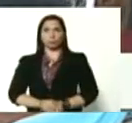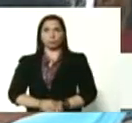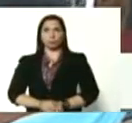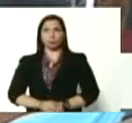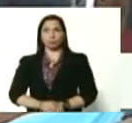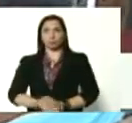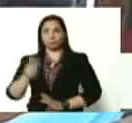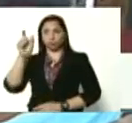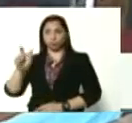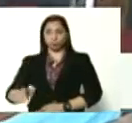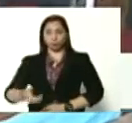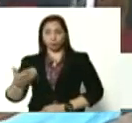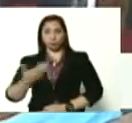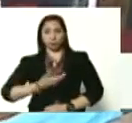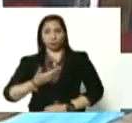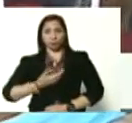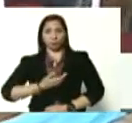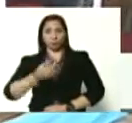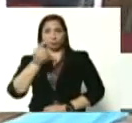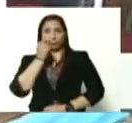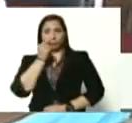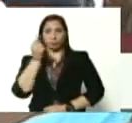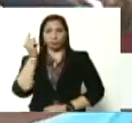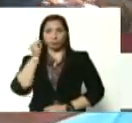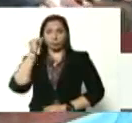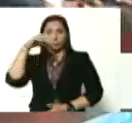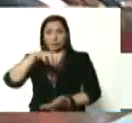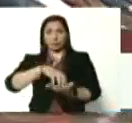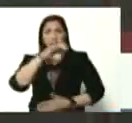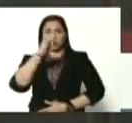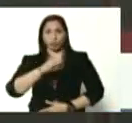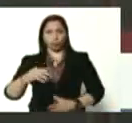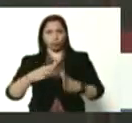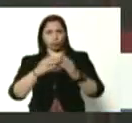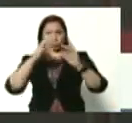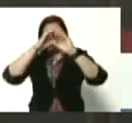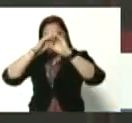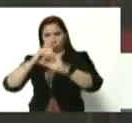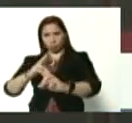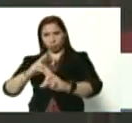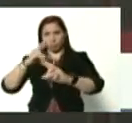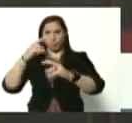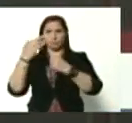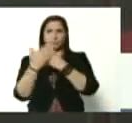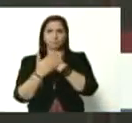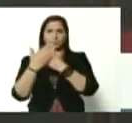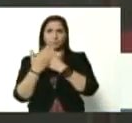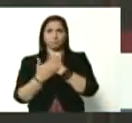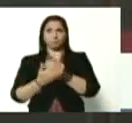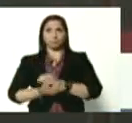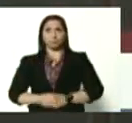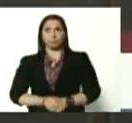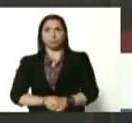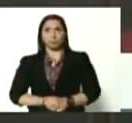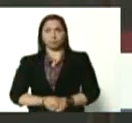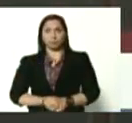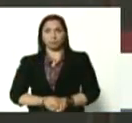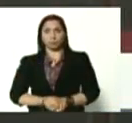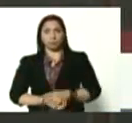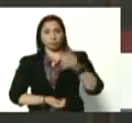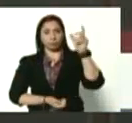ciudadanos alcaldes y alcaldesas bolivarianos del estado zulia todo mi respeto y cariño ciudadanos